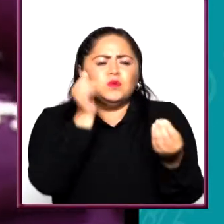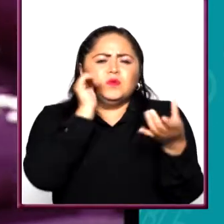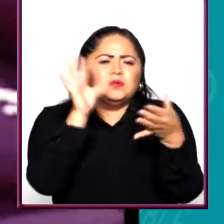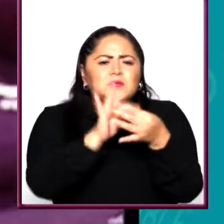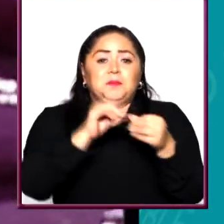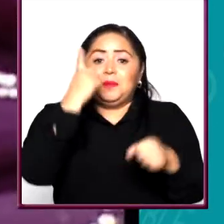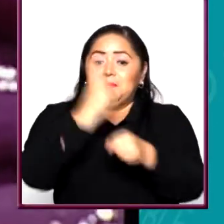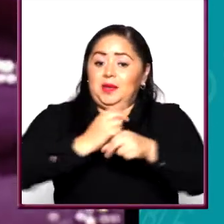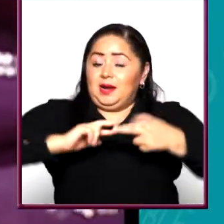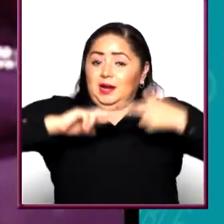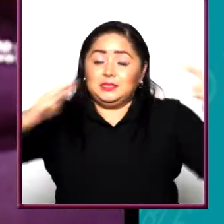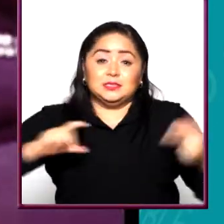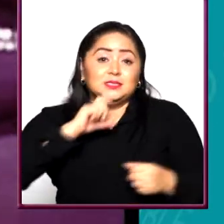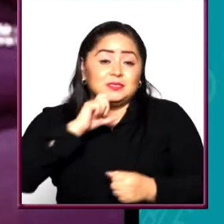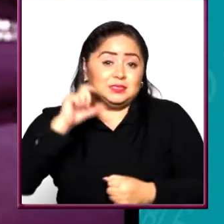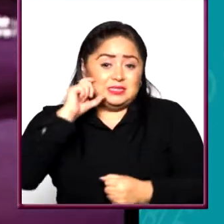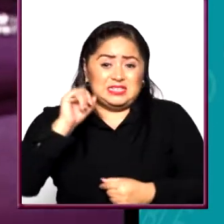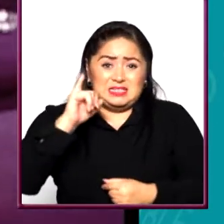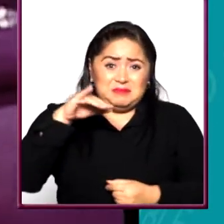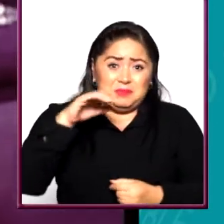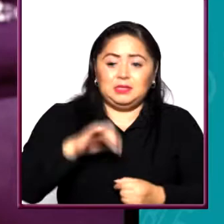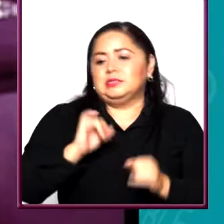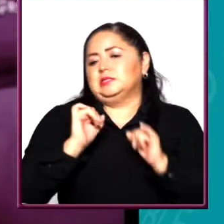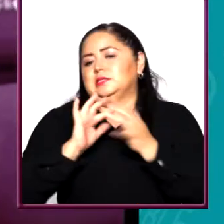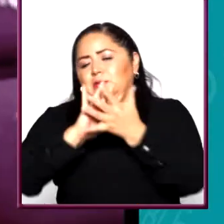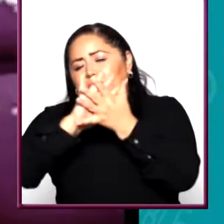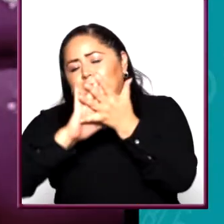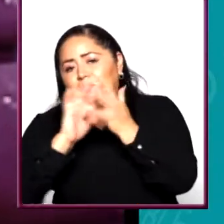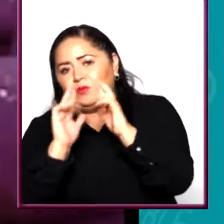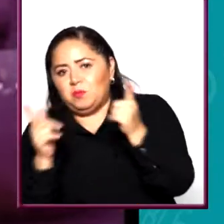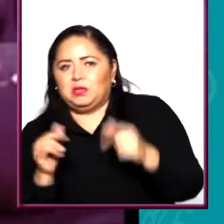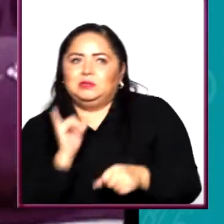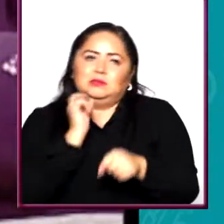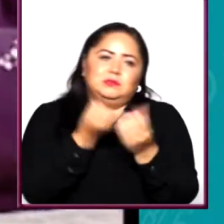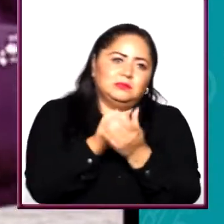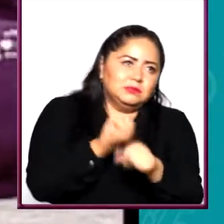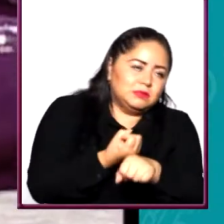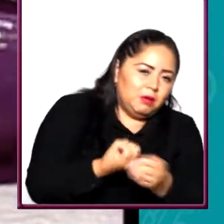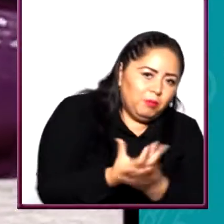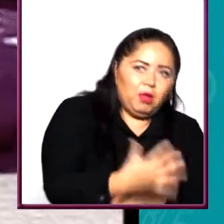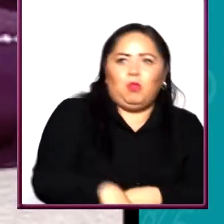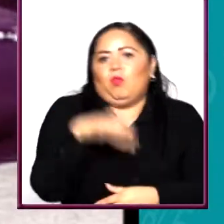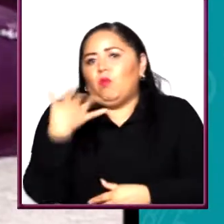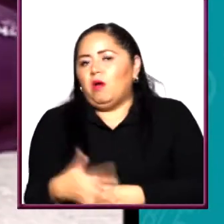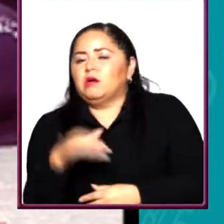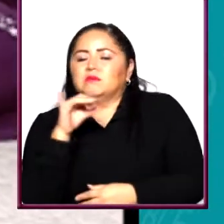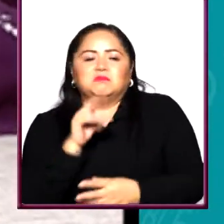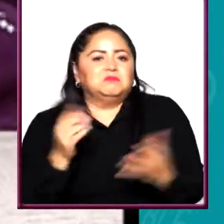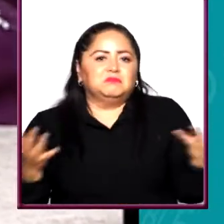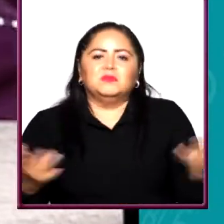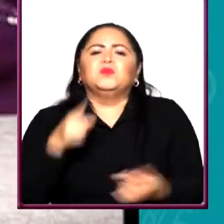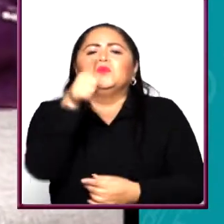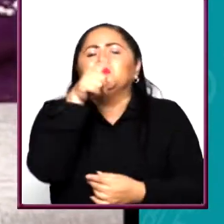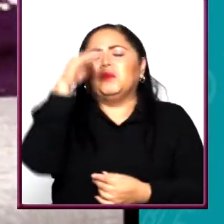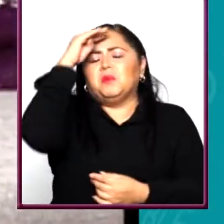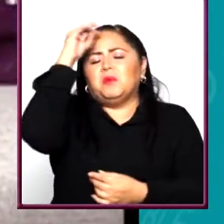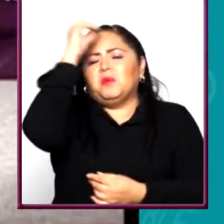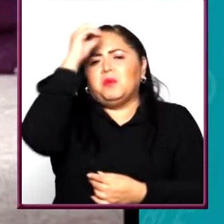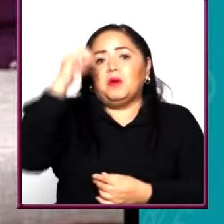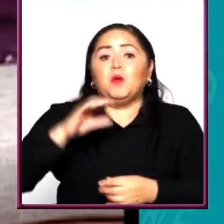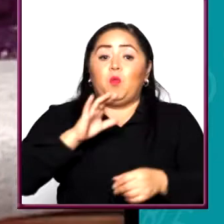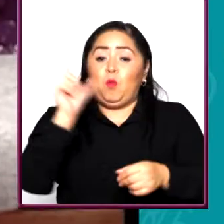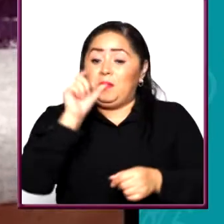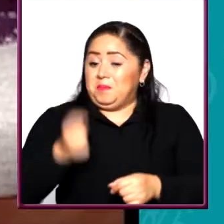Mucho se habla acerca de la primera relación sexual y del himen, que si se rompe y que si sangras y que si duele y que si no. ¿Tú qué